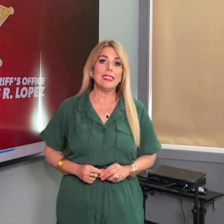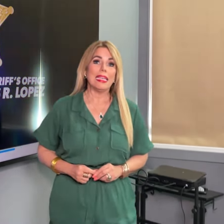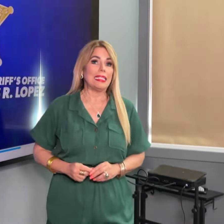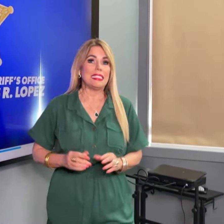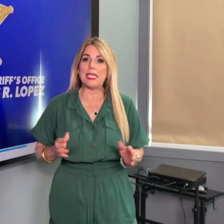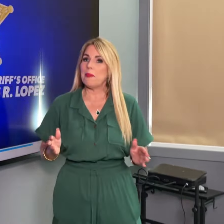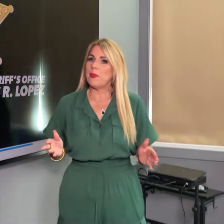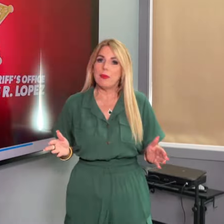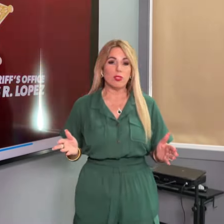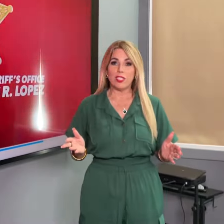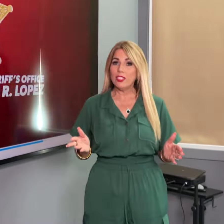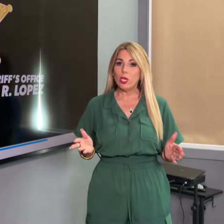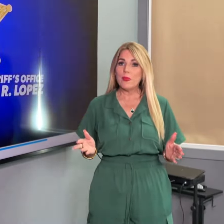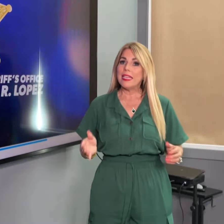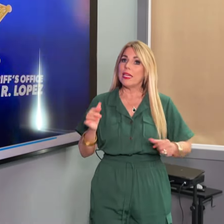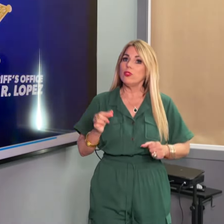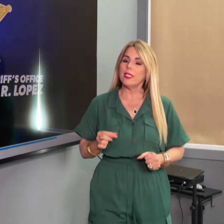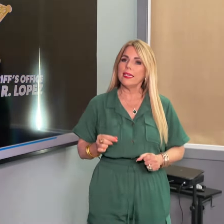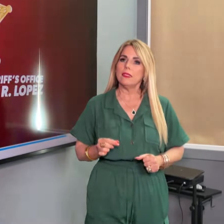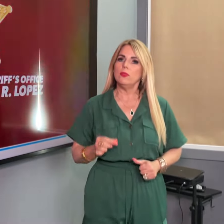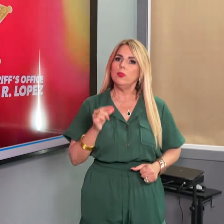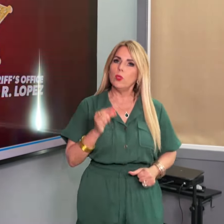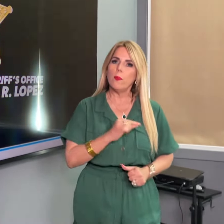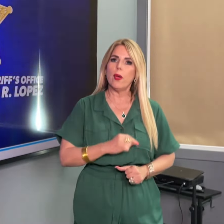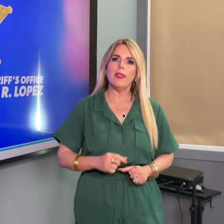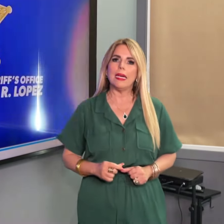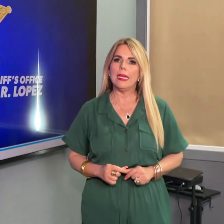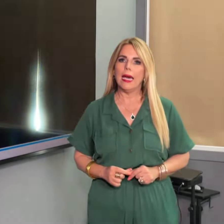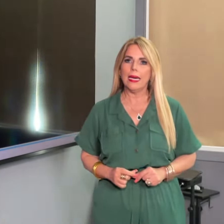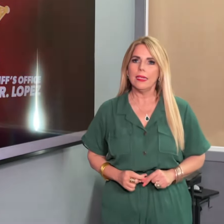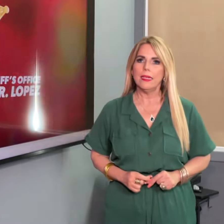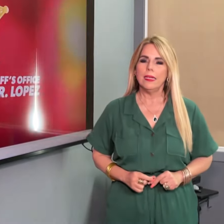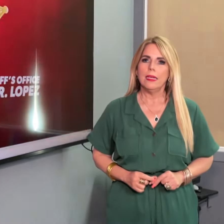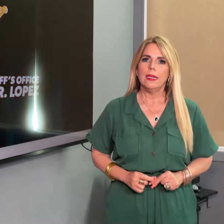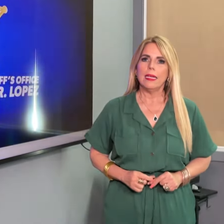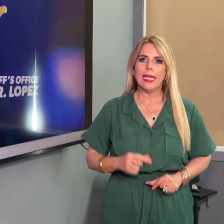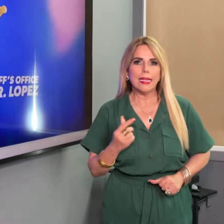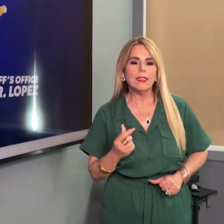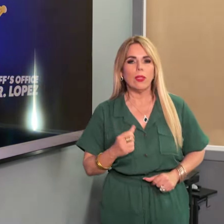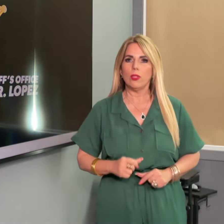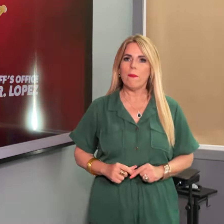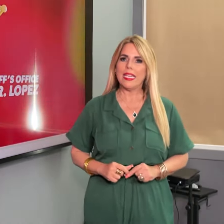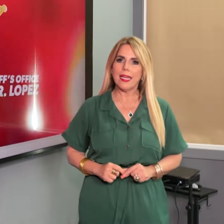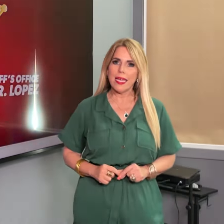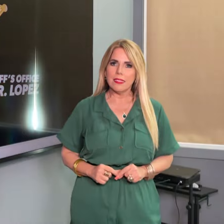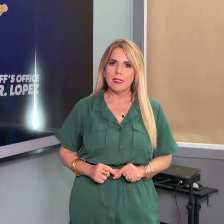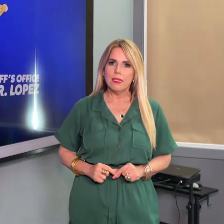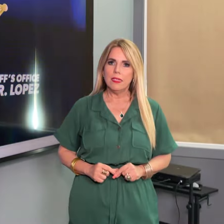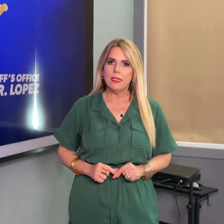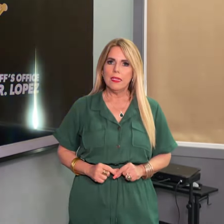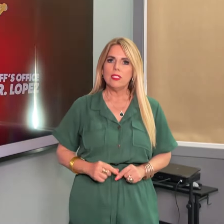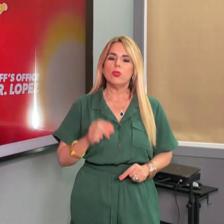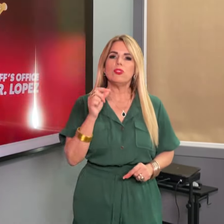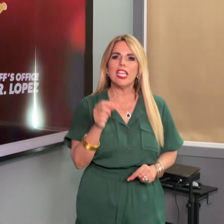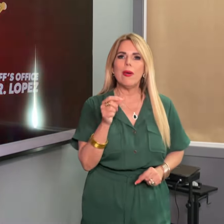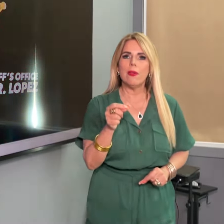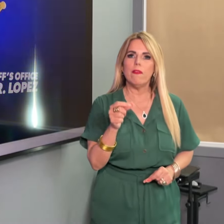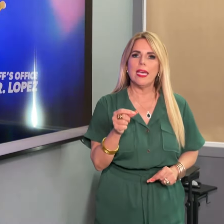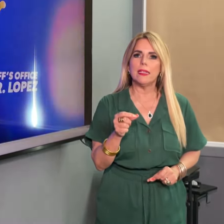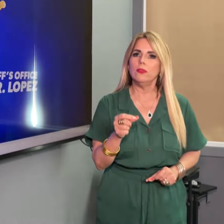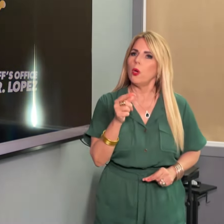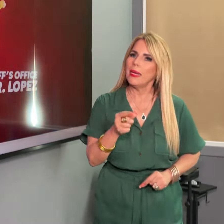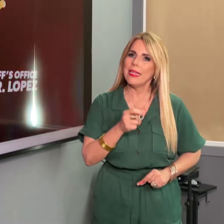señores siempre hemos dicho que usted no puede manejar en en estado de embriaguez si usted